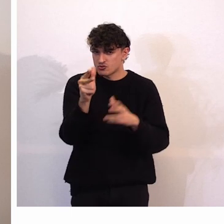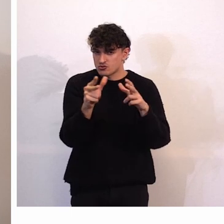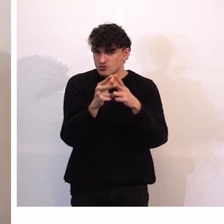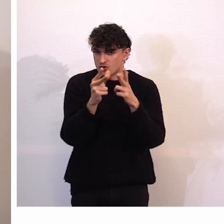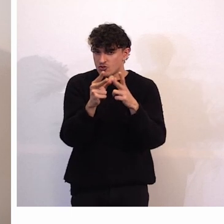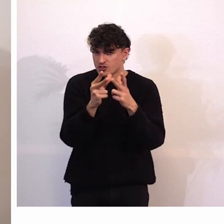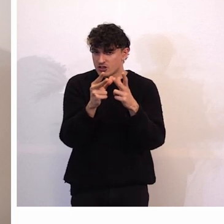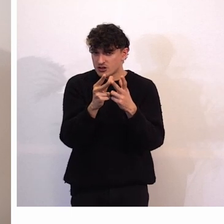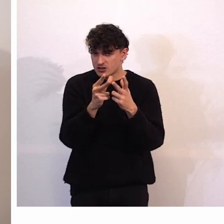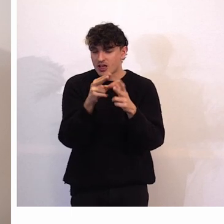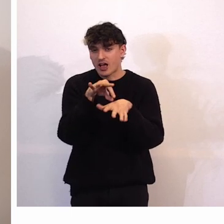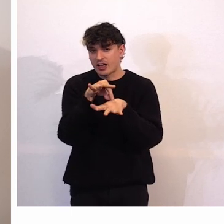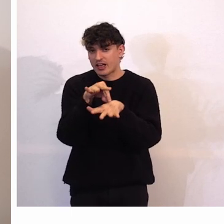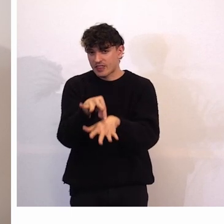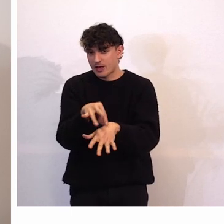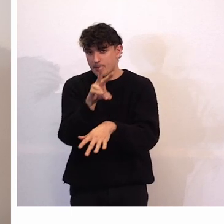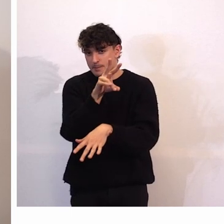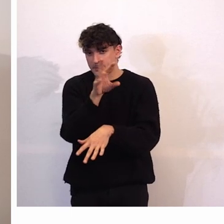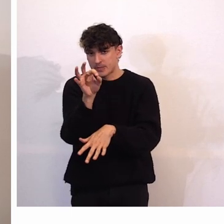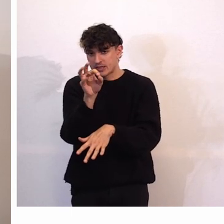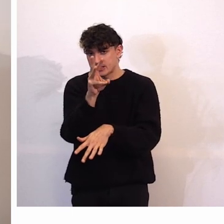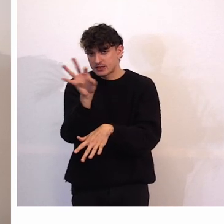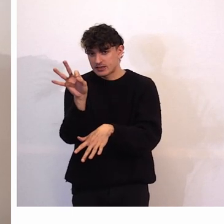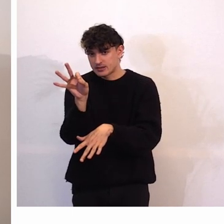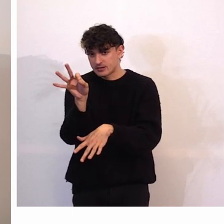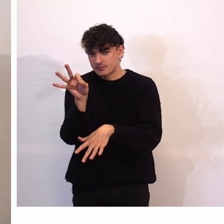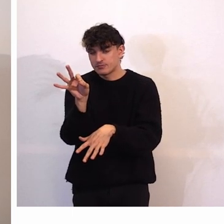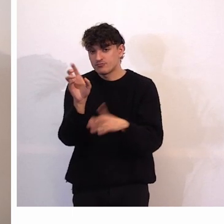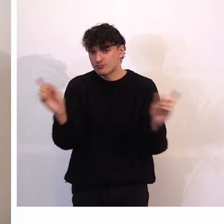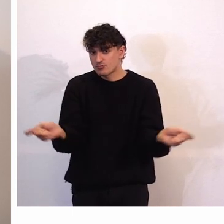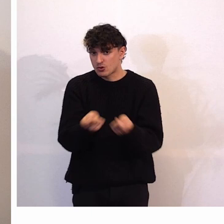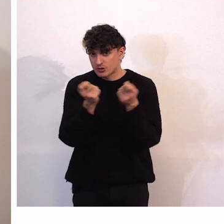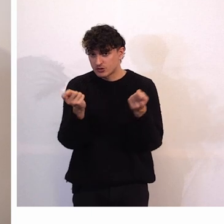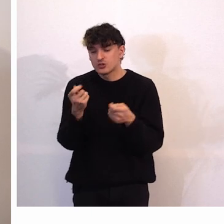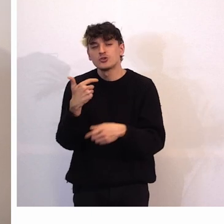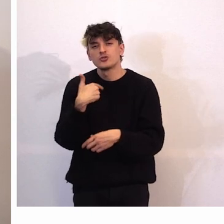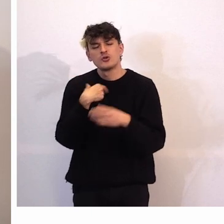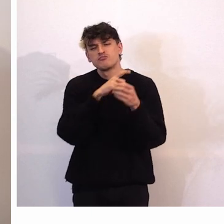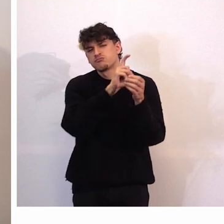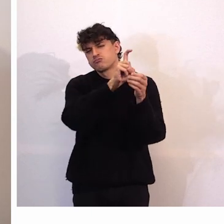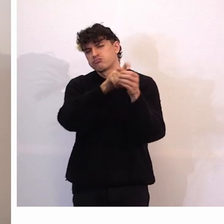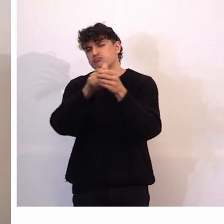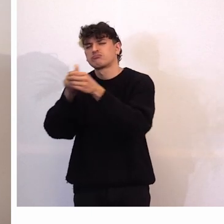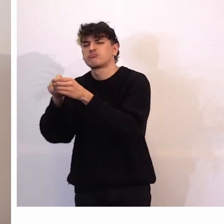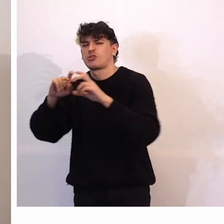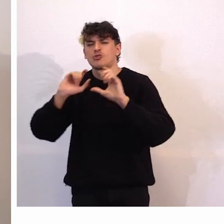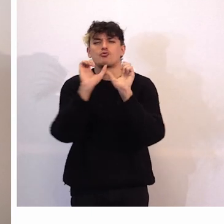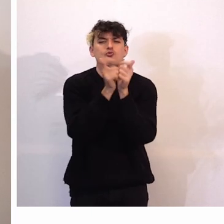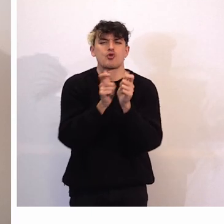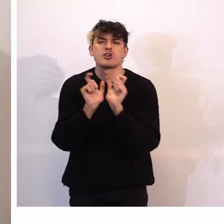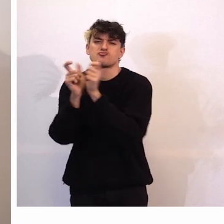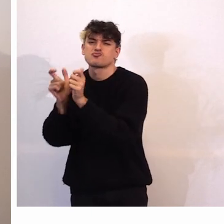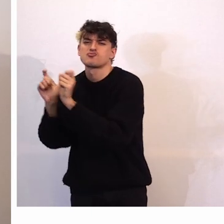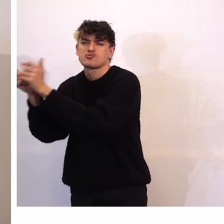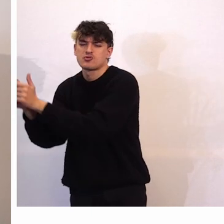Sociales y Agenda 2030. He participado en varias reuniones y he